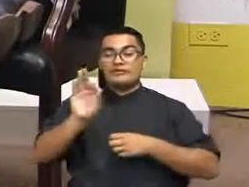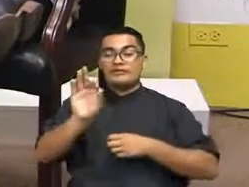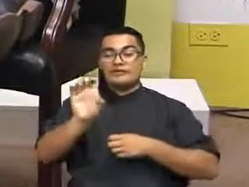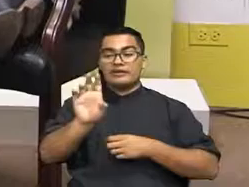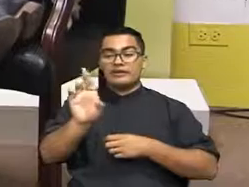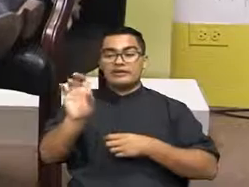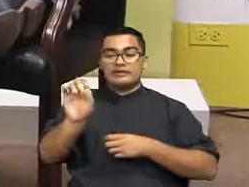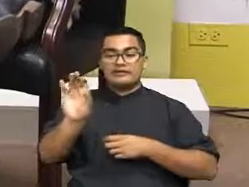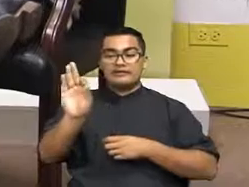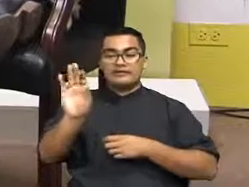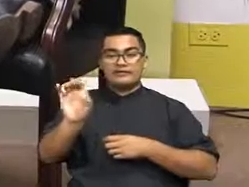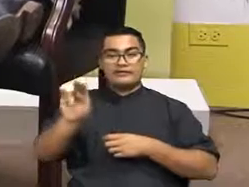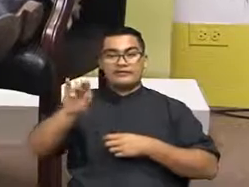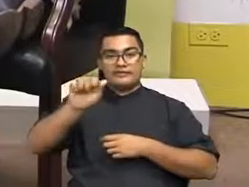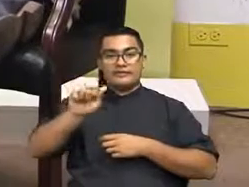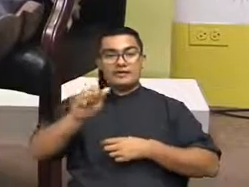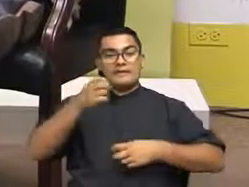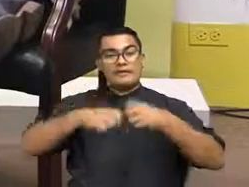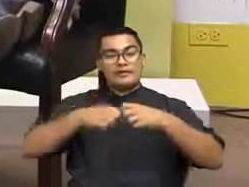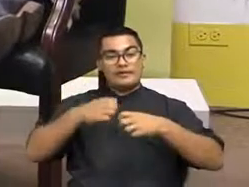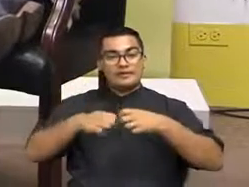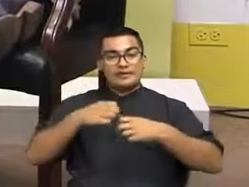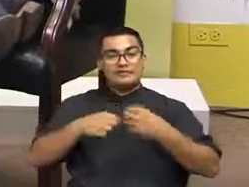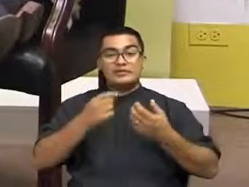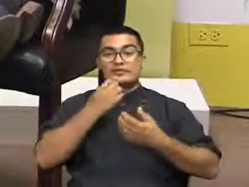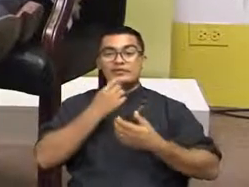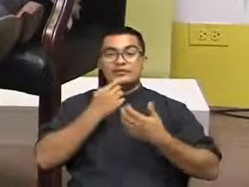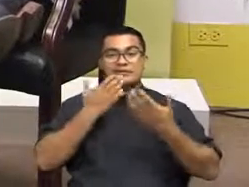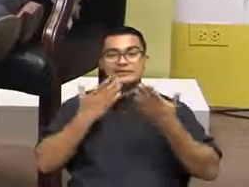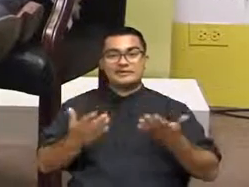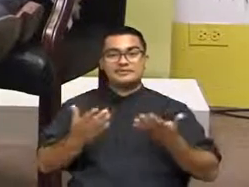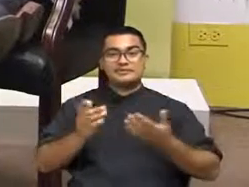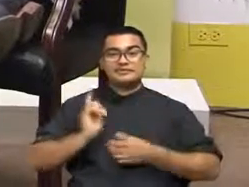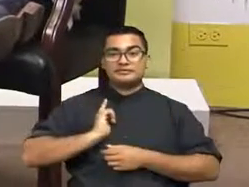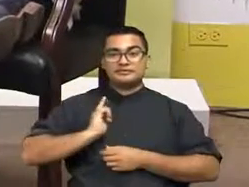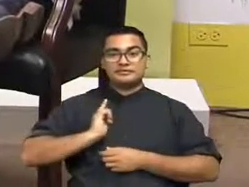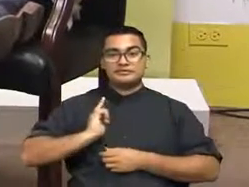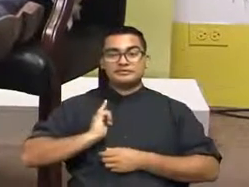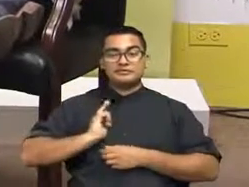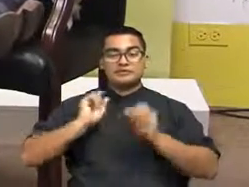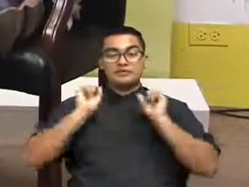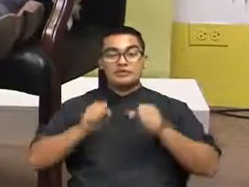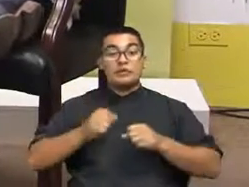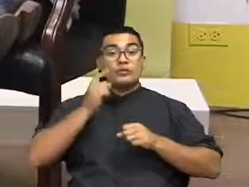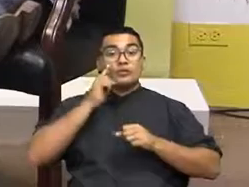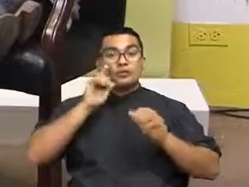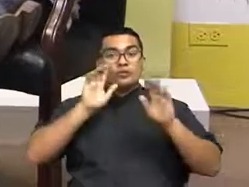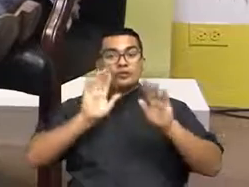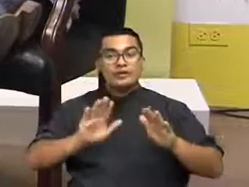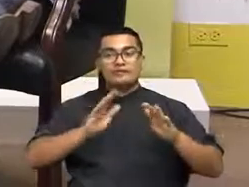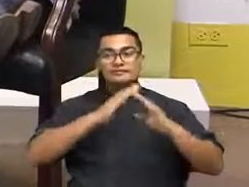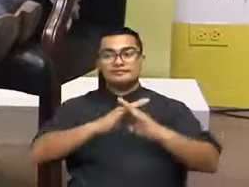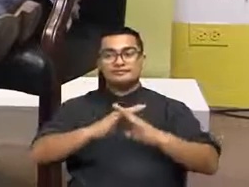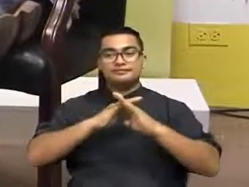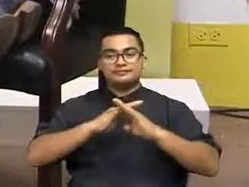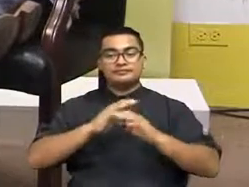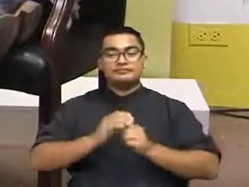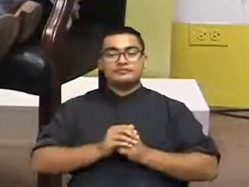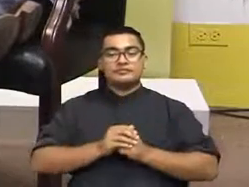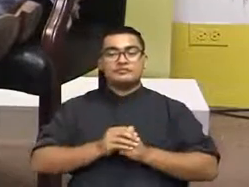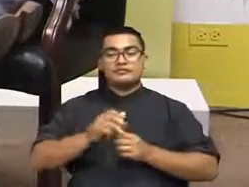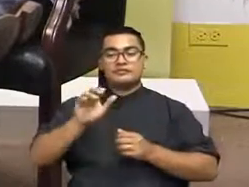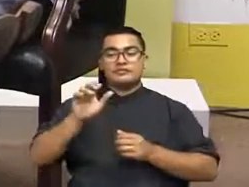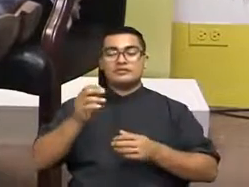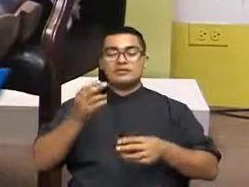Y es la principal causa que no debería de existir porque nosotros tenemos un periodo para poder prevenir esa anemia. No es una anemia